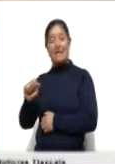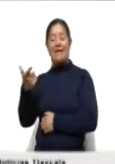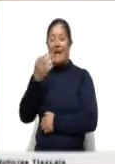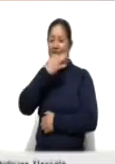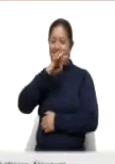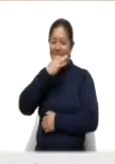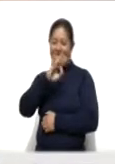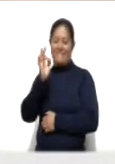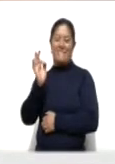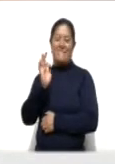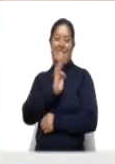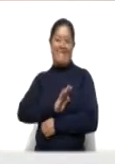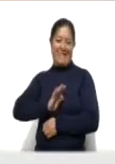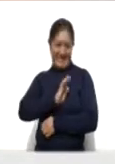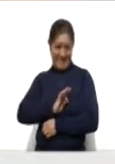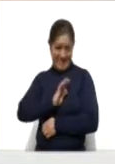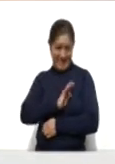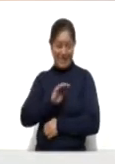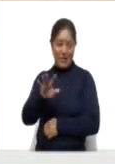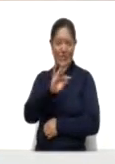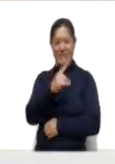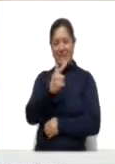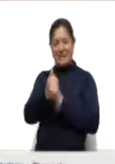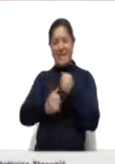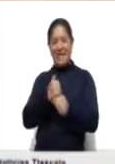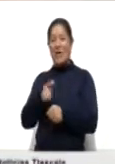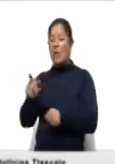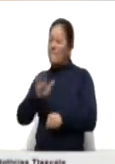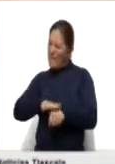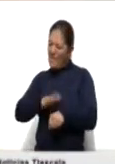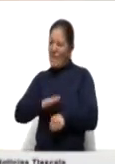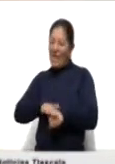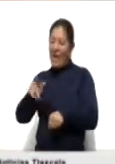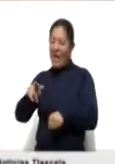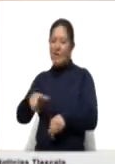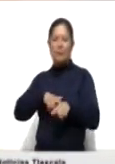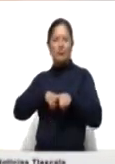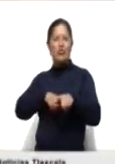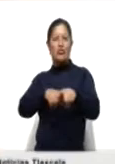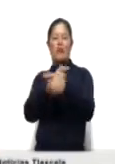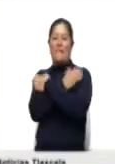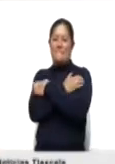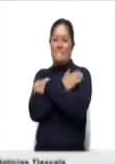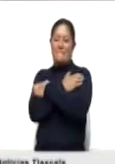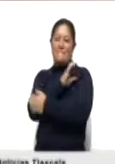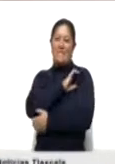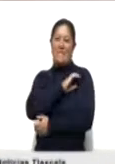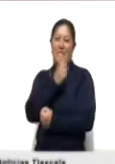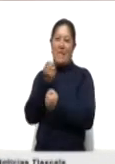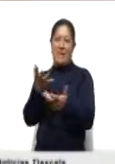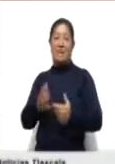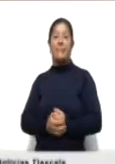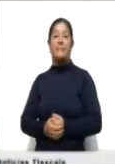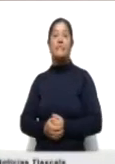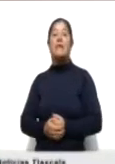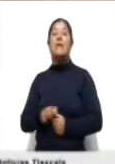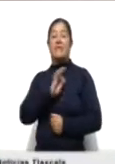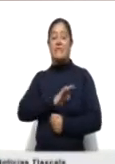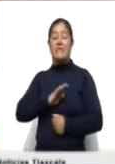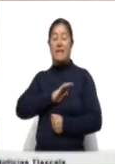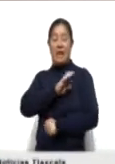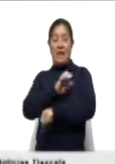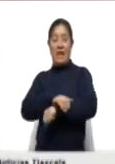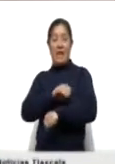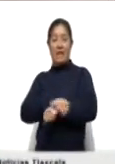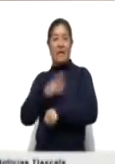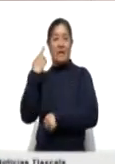años cumplidos de aniversario, que cumplan muchos años más, los abrazo con todo mi cariño. Quiero felicitar a mis amigos de Radio